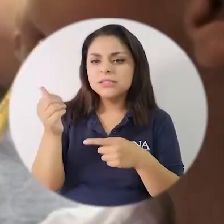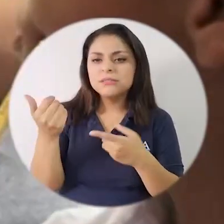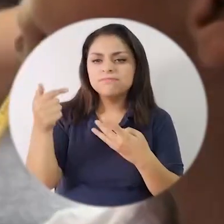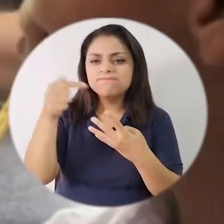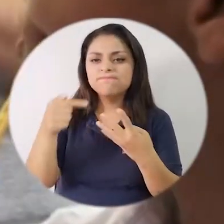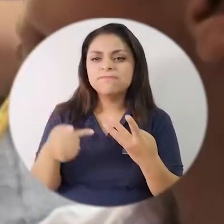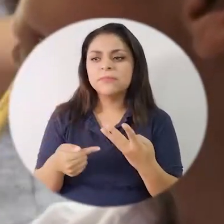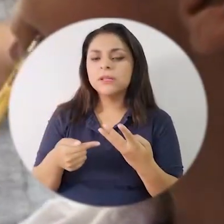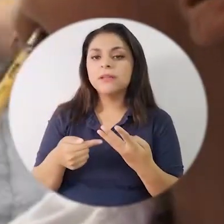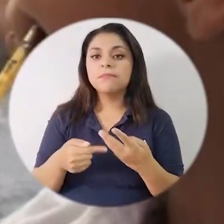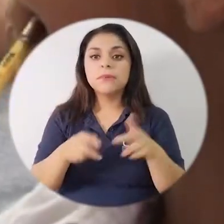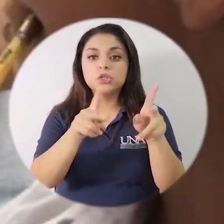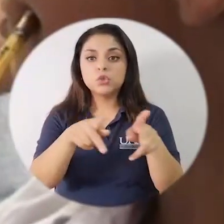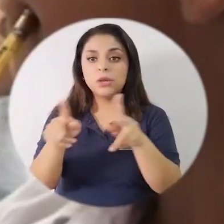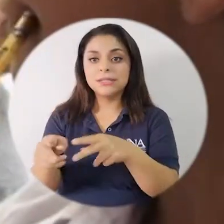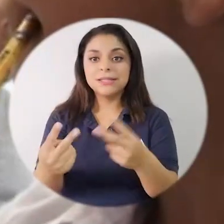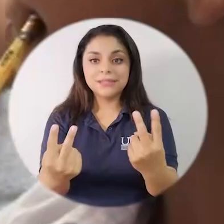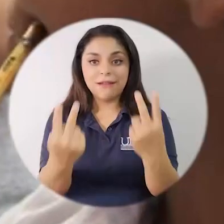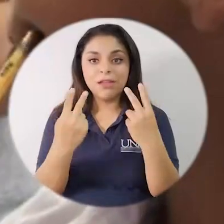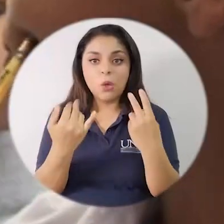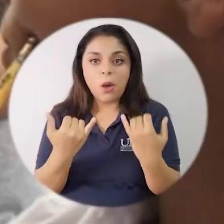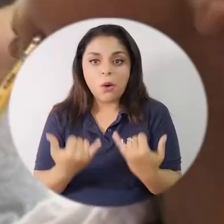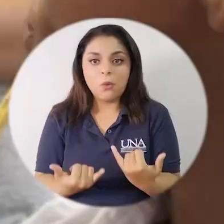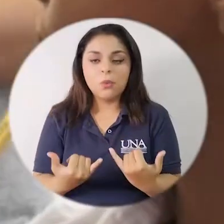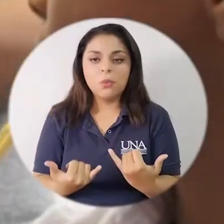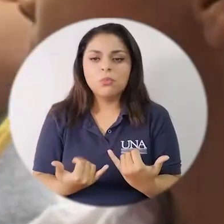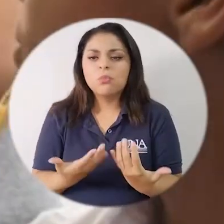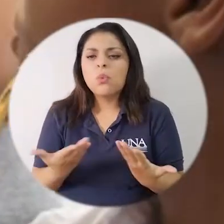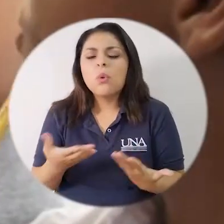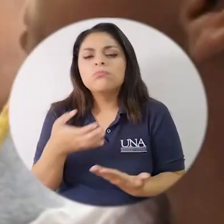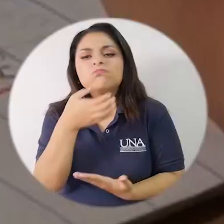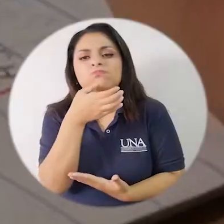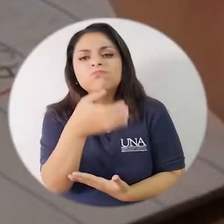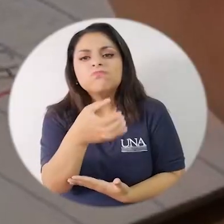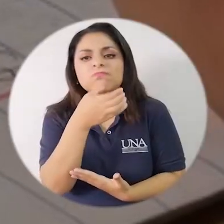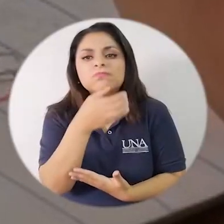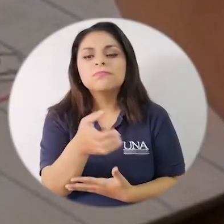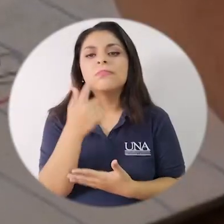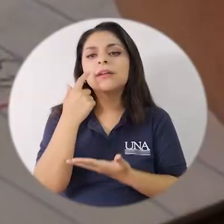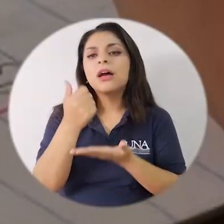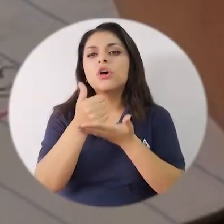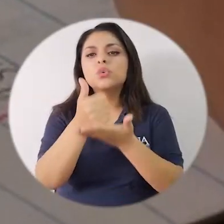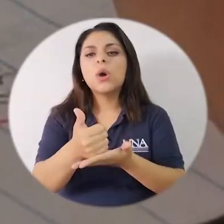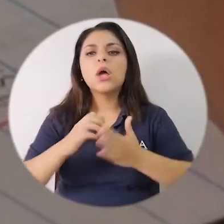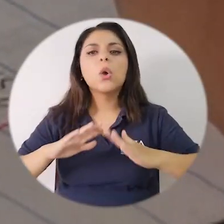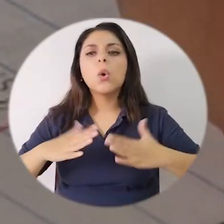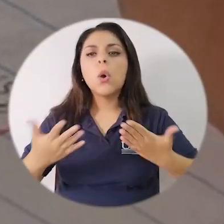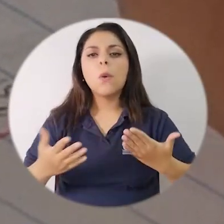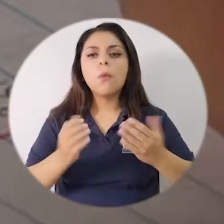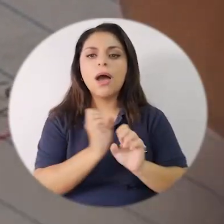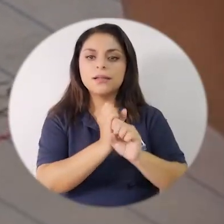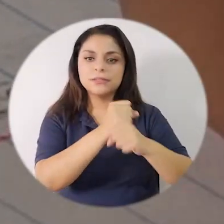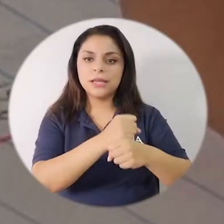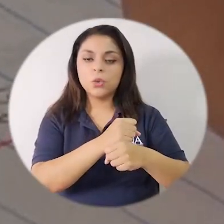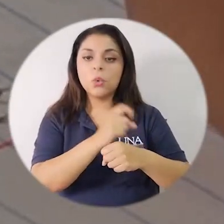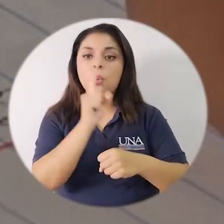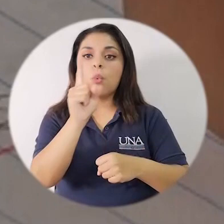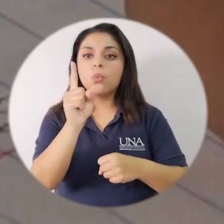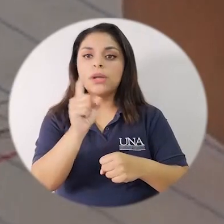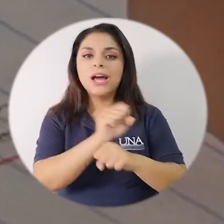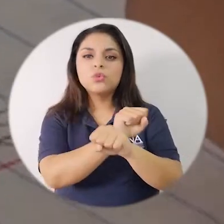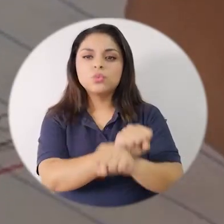prácticos a la gente que nos acompaña con su audiencia en el sentido de cómo construir una rutina familiar